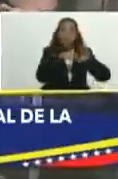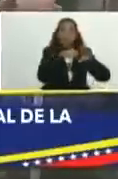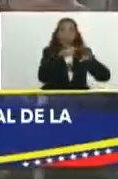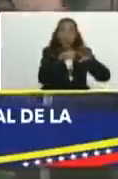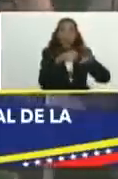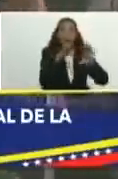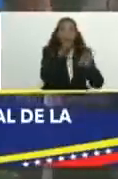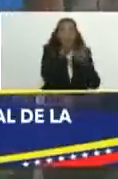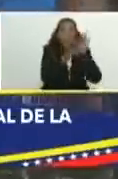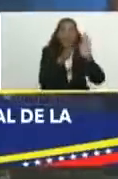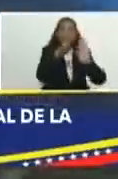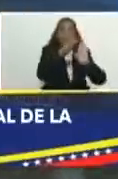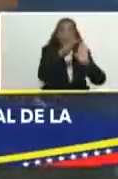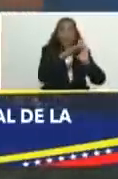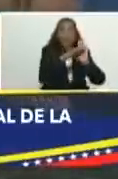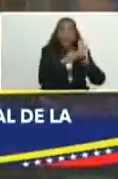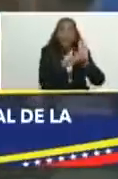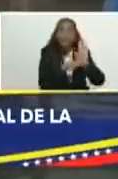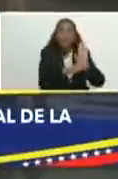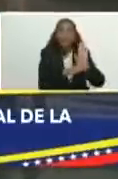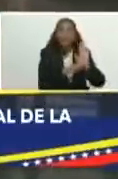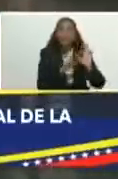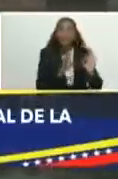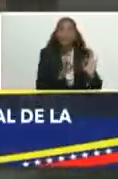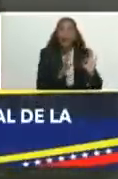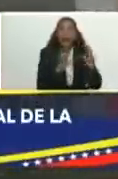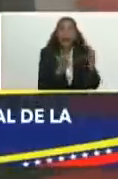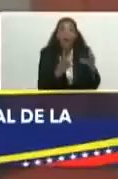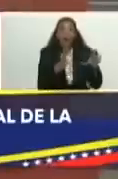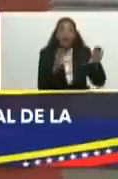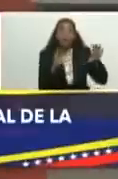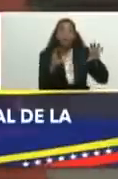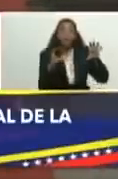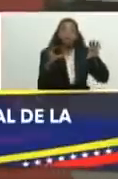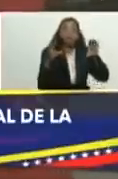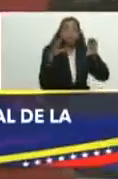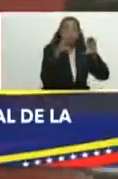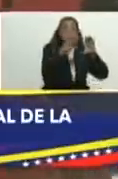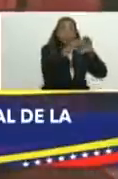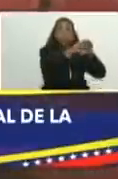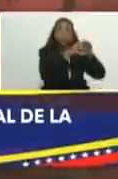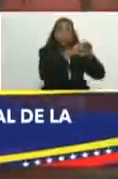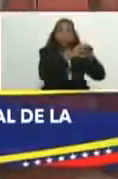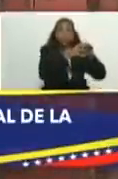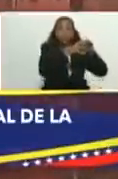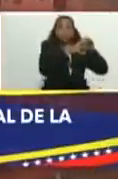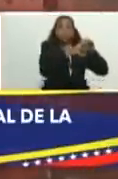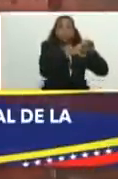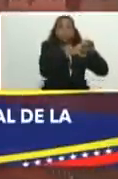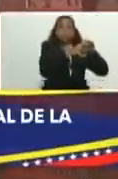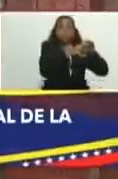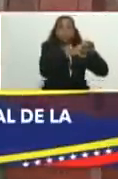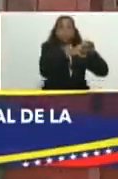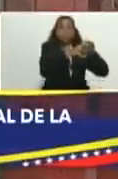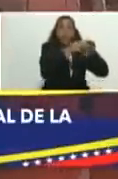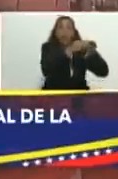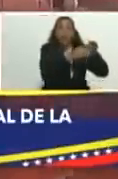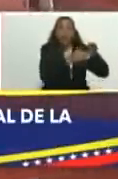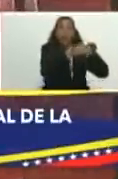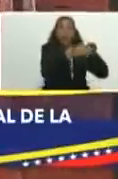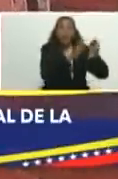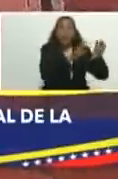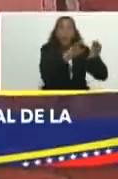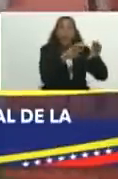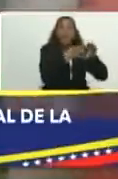Sigue explicando, Juan. Bueno, mi presidente, ahora viene el breque. Mira cómo entra. Mira cómo se infla, chico. Ahí entra. Ajá. La carcasa